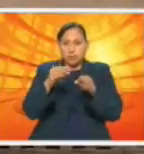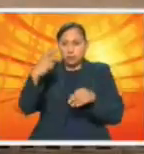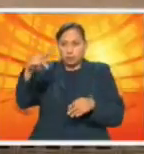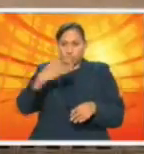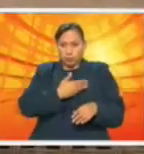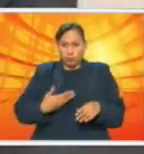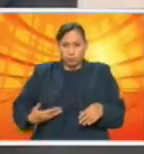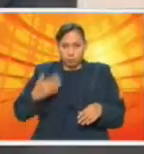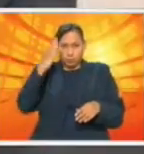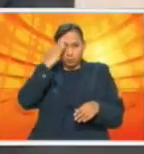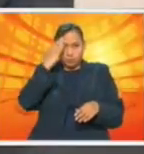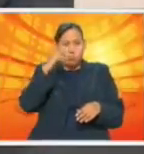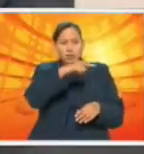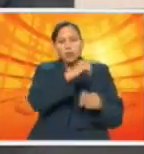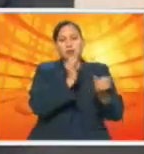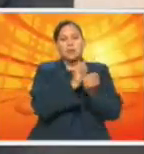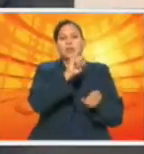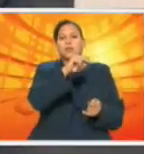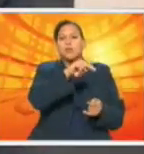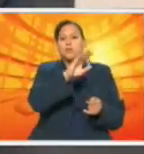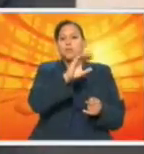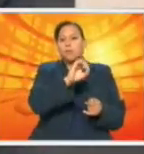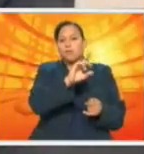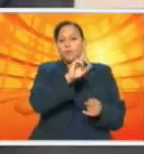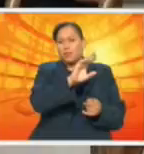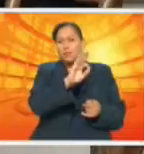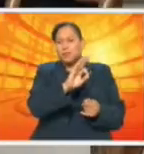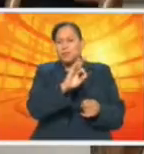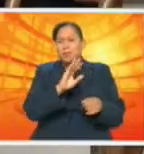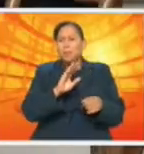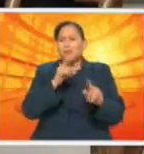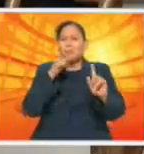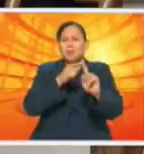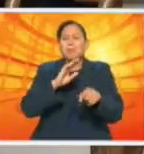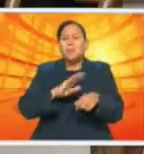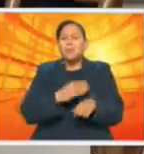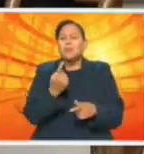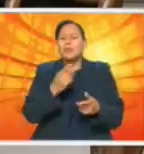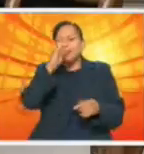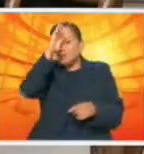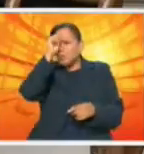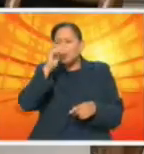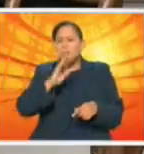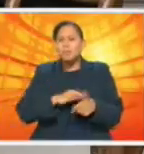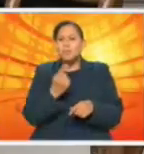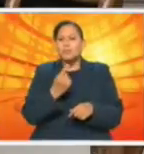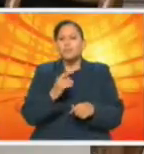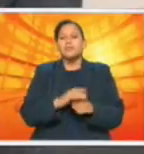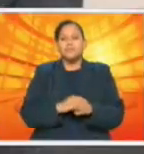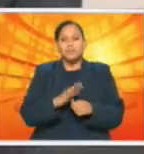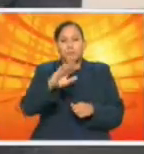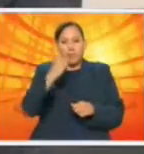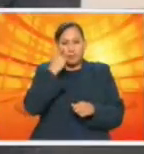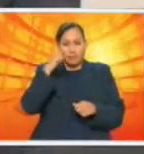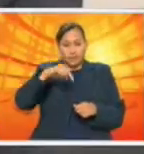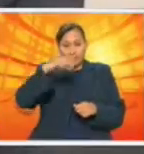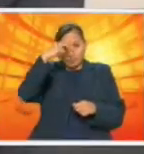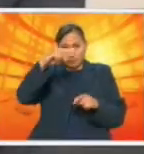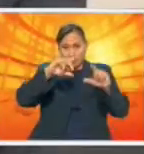presides y el InfoDF. ¿Cuál fue el objetivo? ¿Por qué hacer? ¿Por qué llevar a cabo este convenio? Mira, en